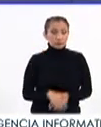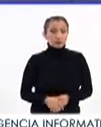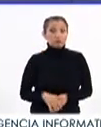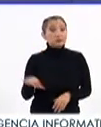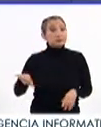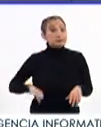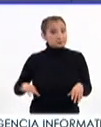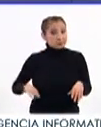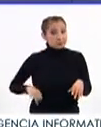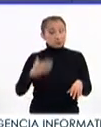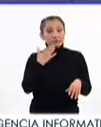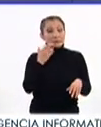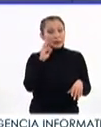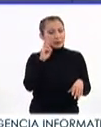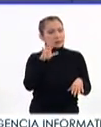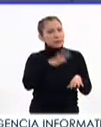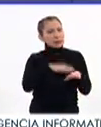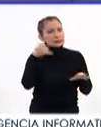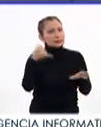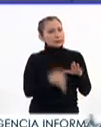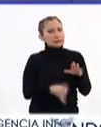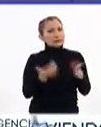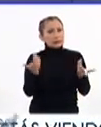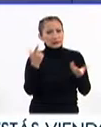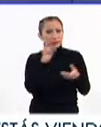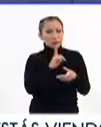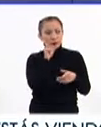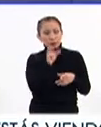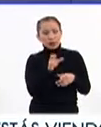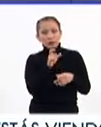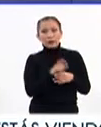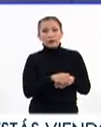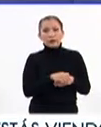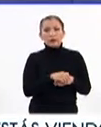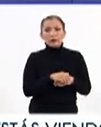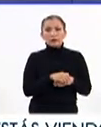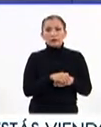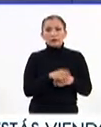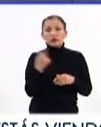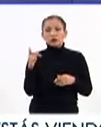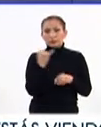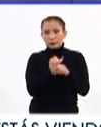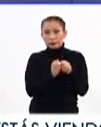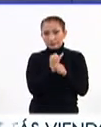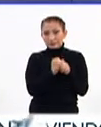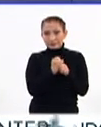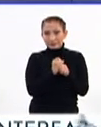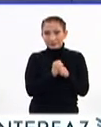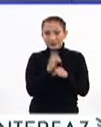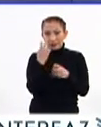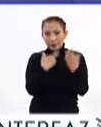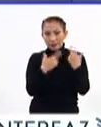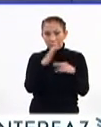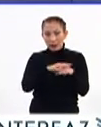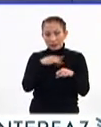Pues qué interesante. Vamos a ver más a detalle de esta mujer por medio de tu reportaje precisamente, Eli, y regresamos para seguir hablando al